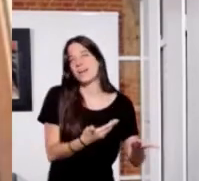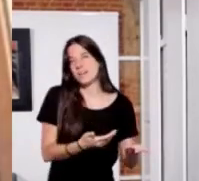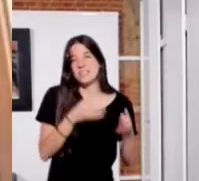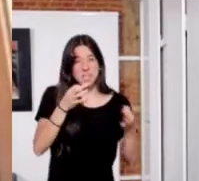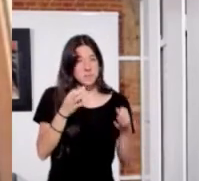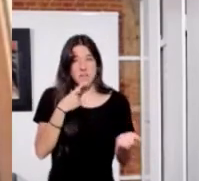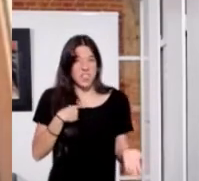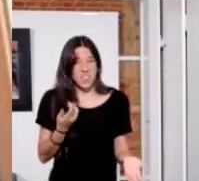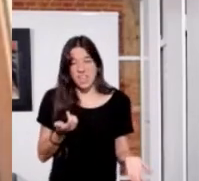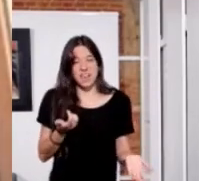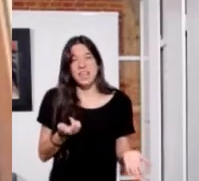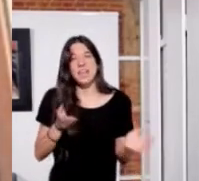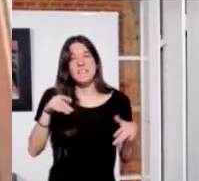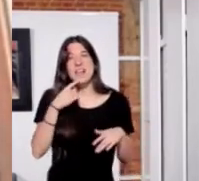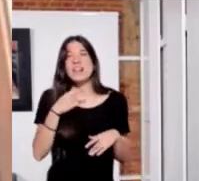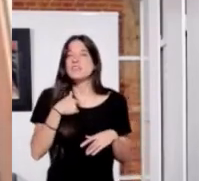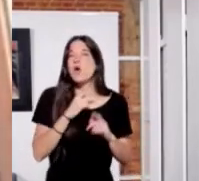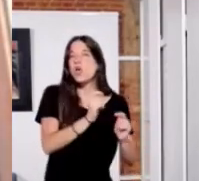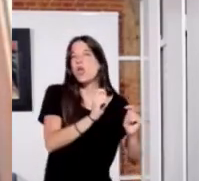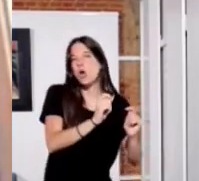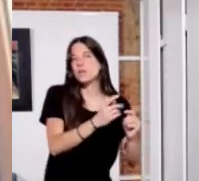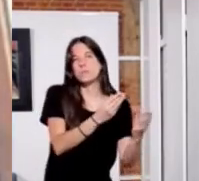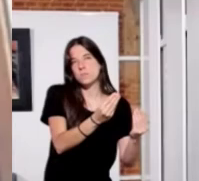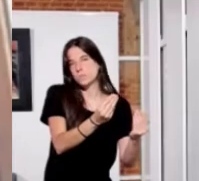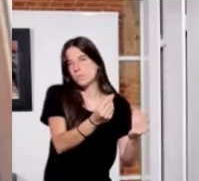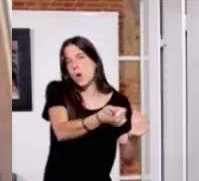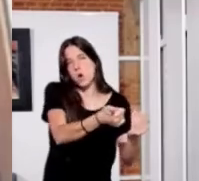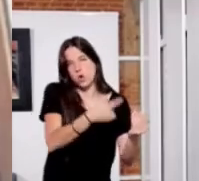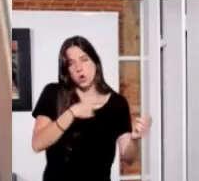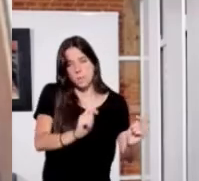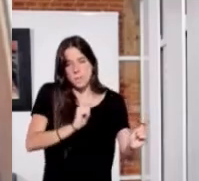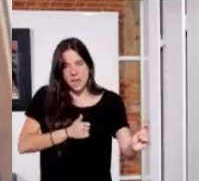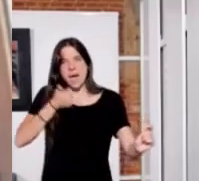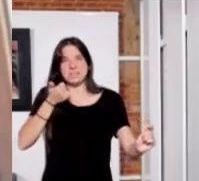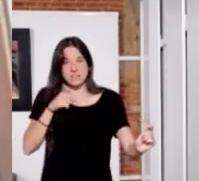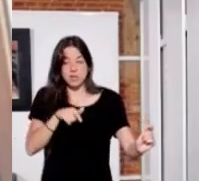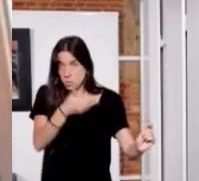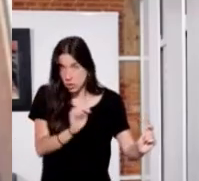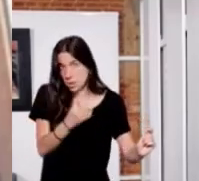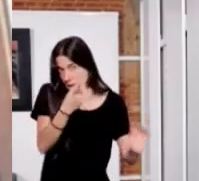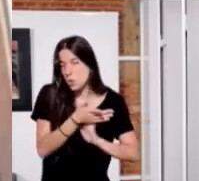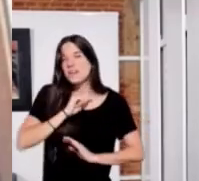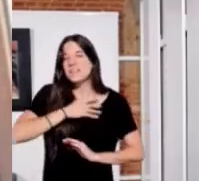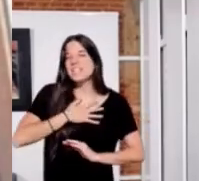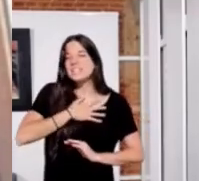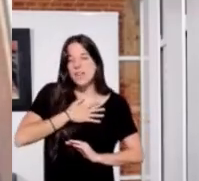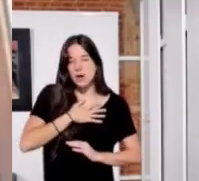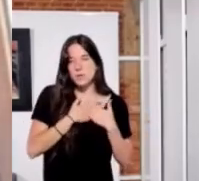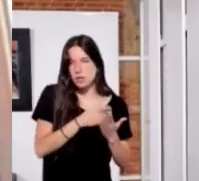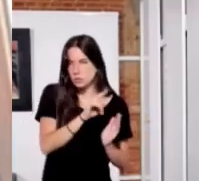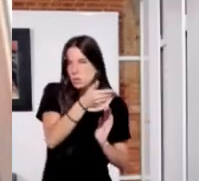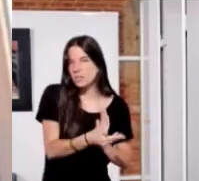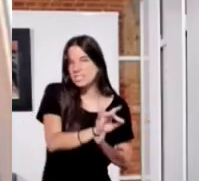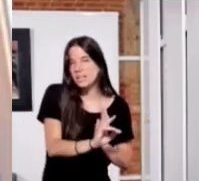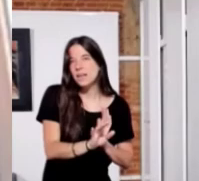voluntarios, es que es mucho más lo que yo recibo que lo que yo doy, ¿no? Eso es muy importante, esa satisfacción con el voluntariado. No, no, a mí me interesa